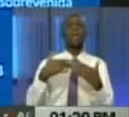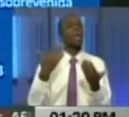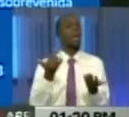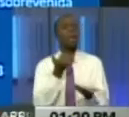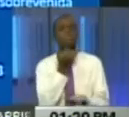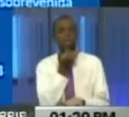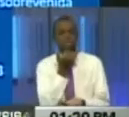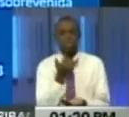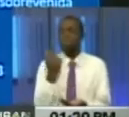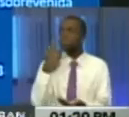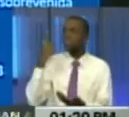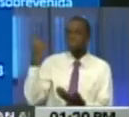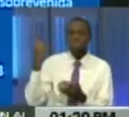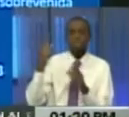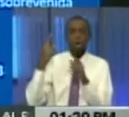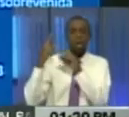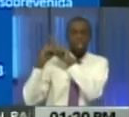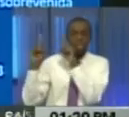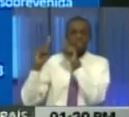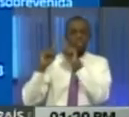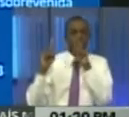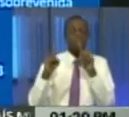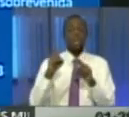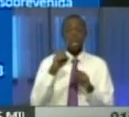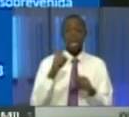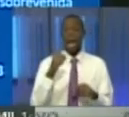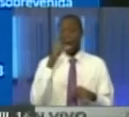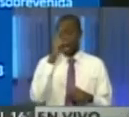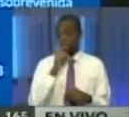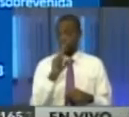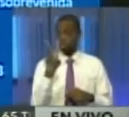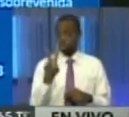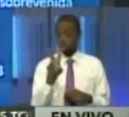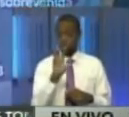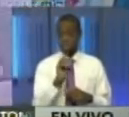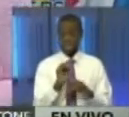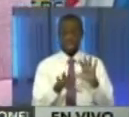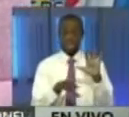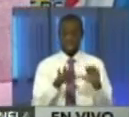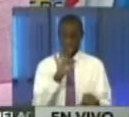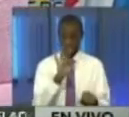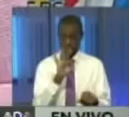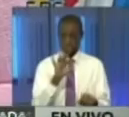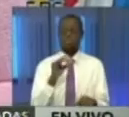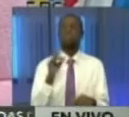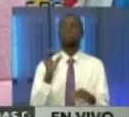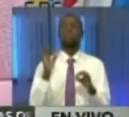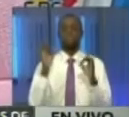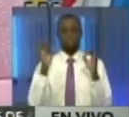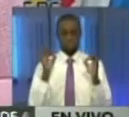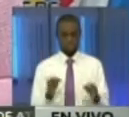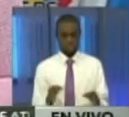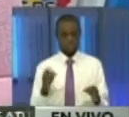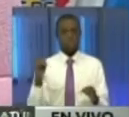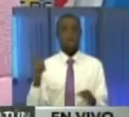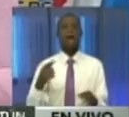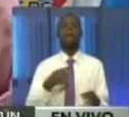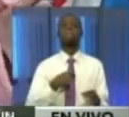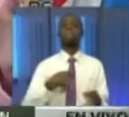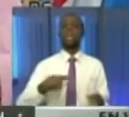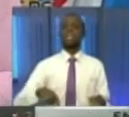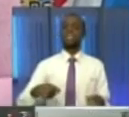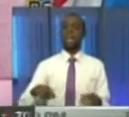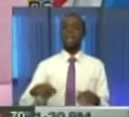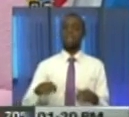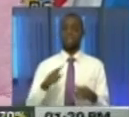vean estas distinciones. En el año 2013, la elección presidencial formalmente se hizo en 37